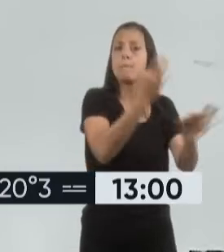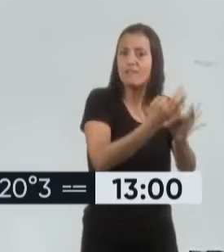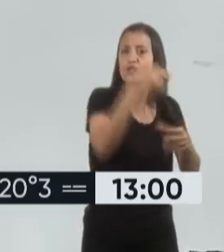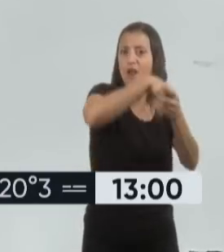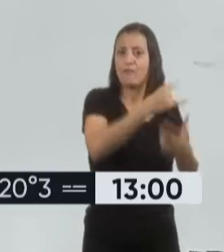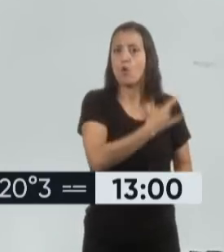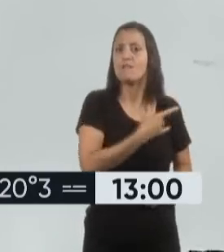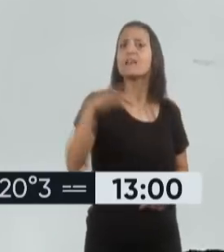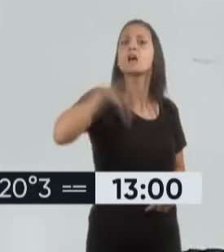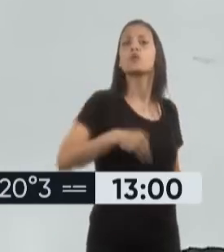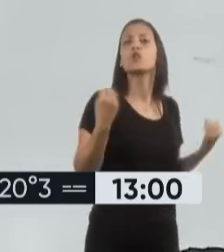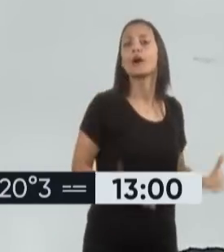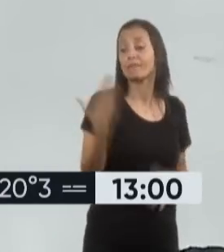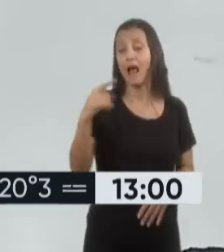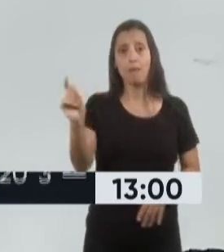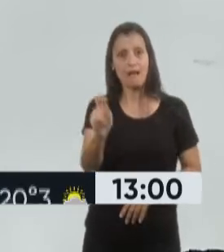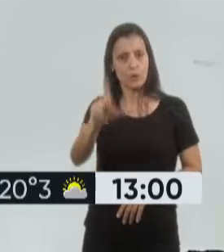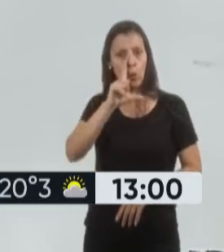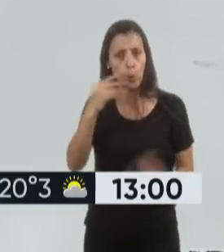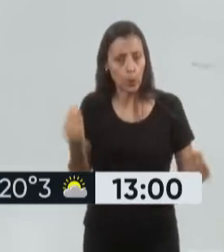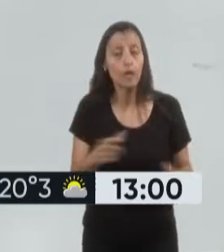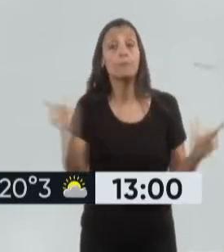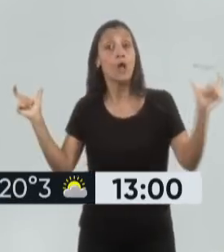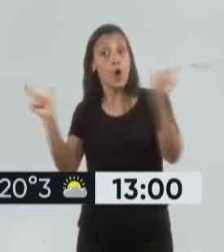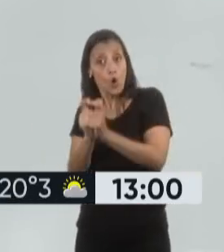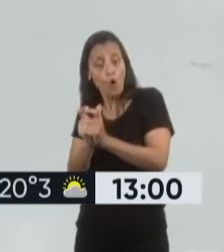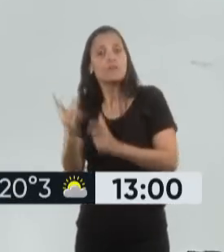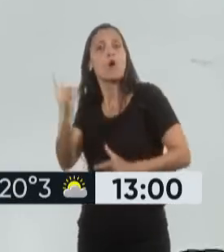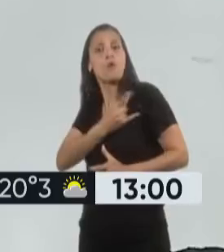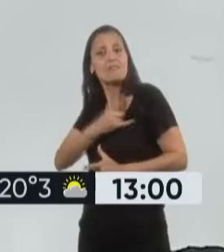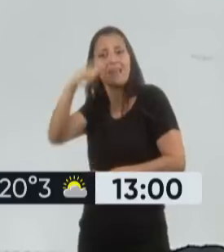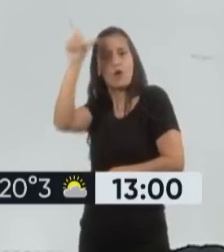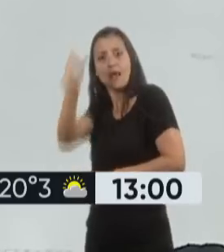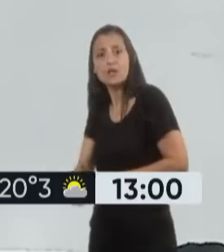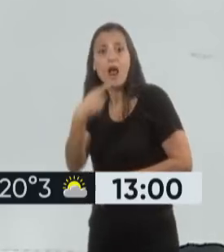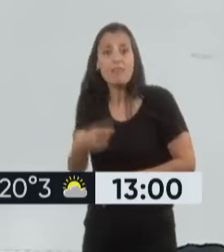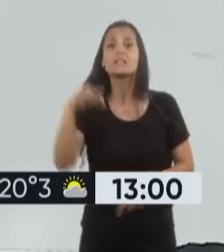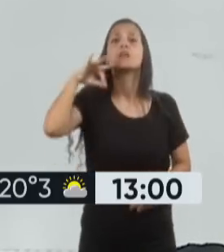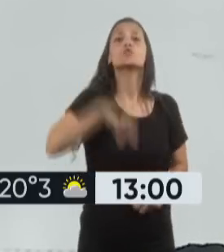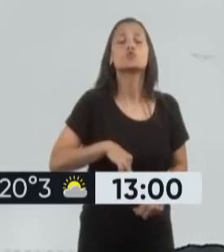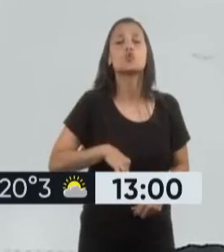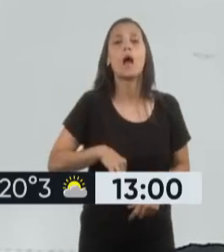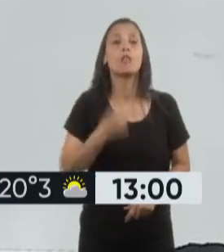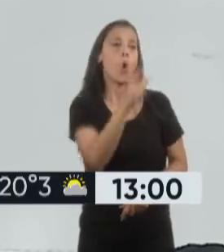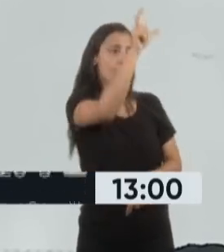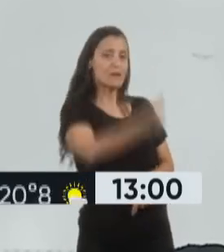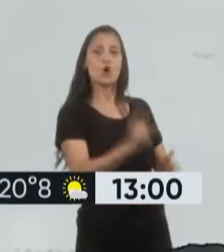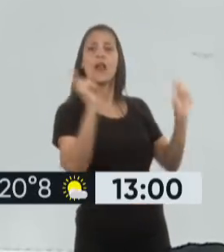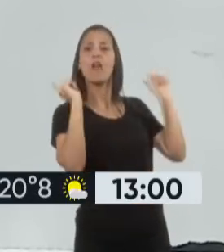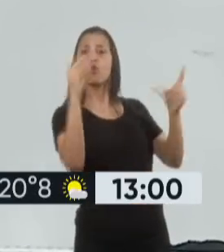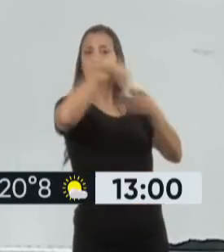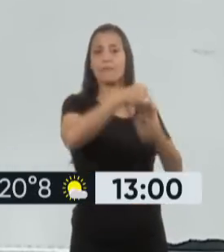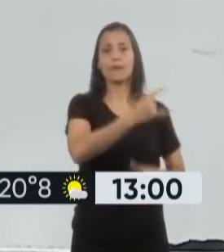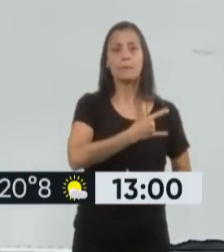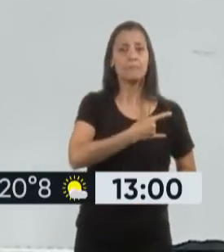universitarios. El mes de julio, el Consejo Interuniversitario Nacional habla de que el salario de un docente universitario en